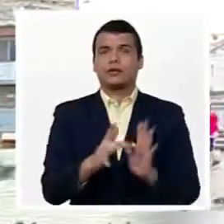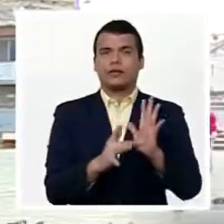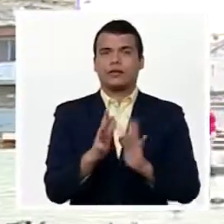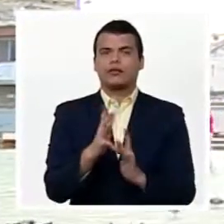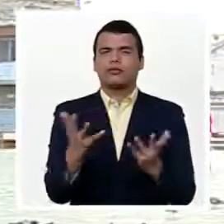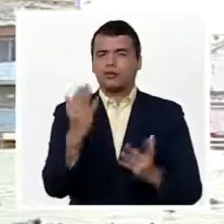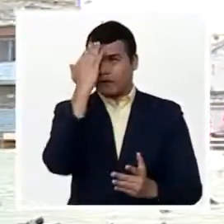francisco